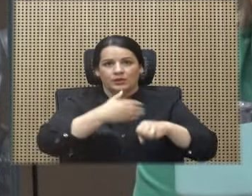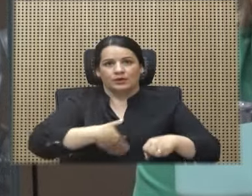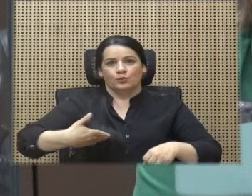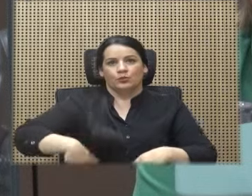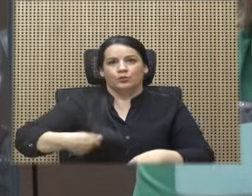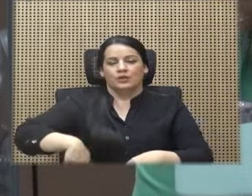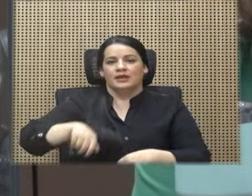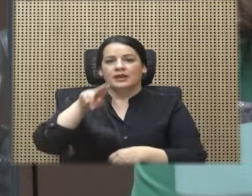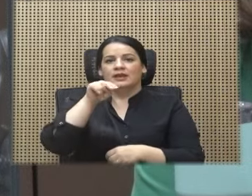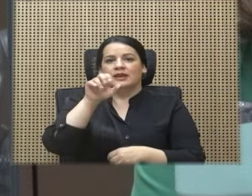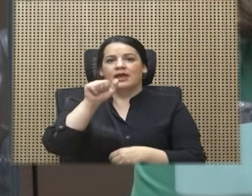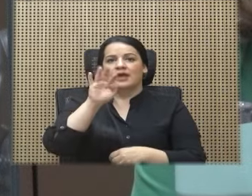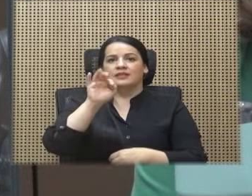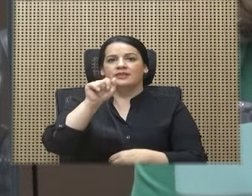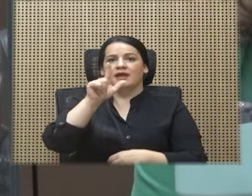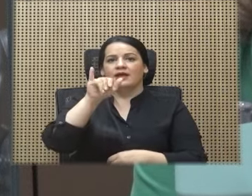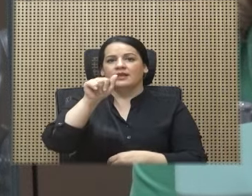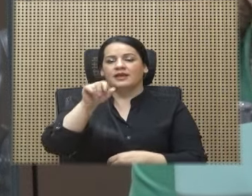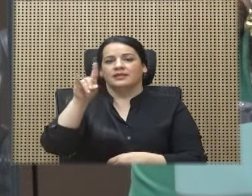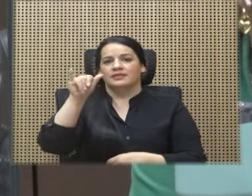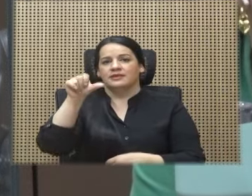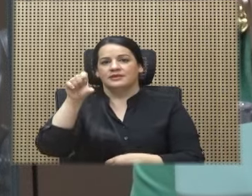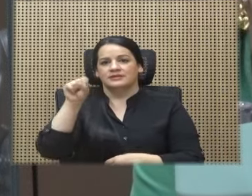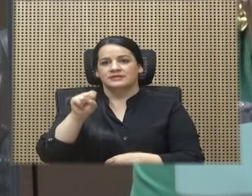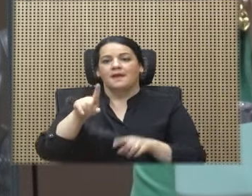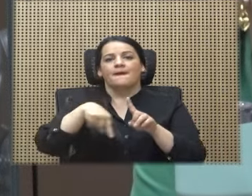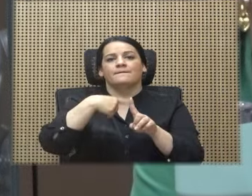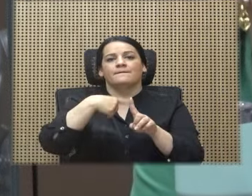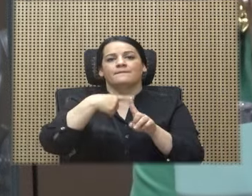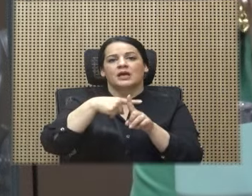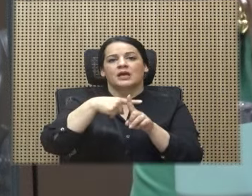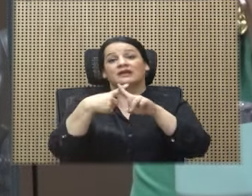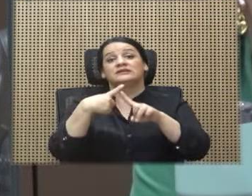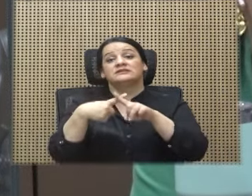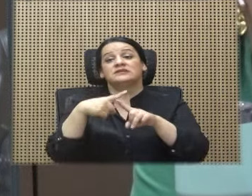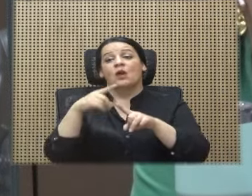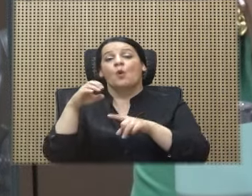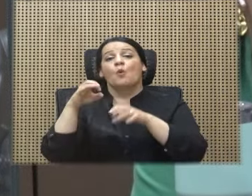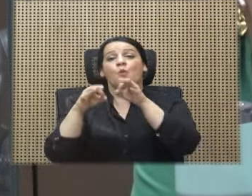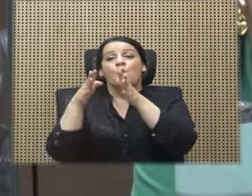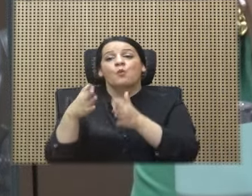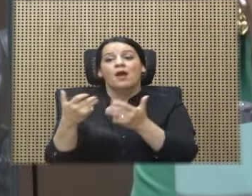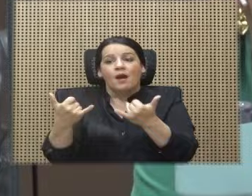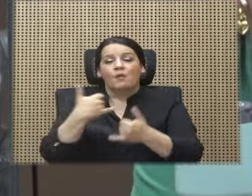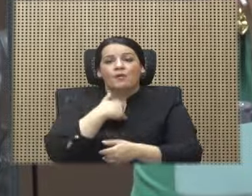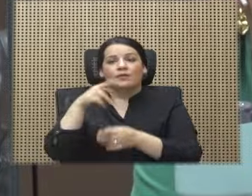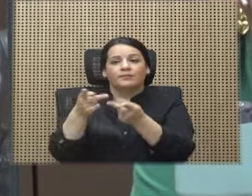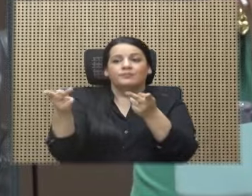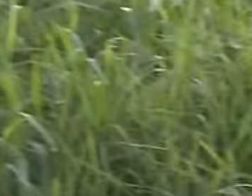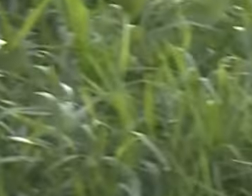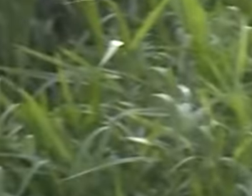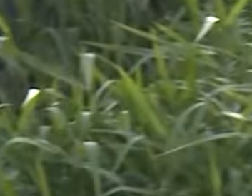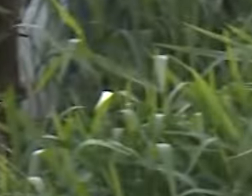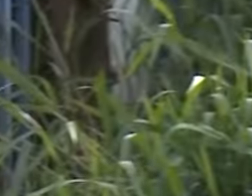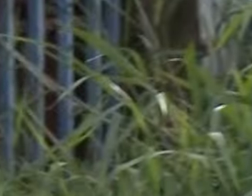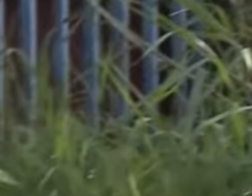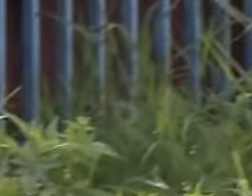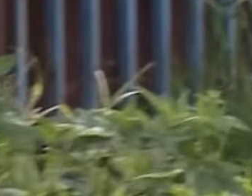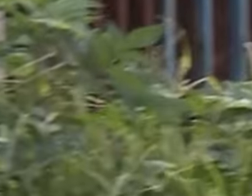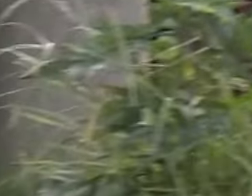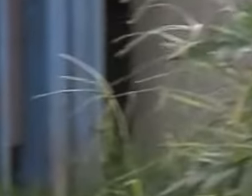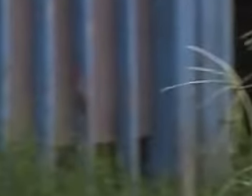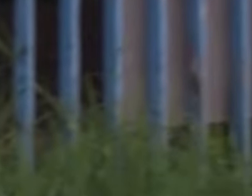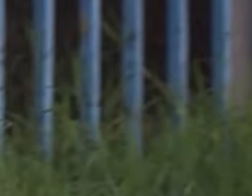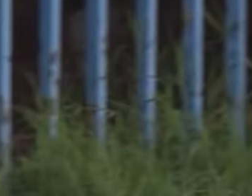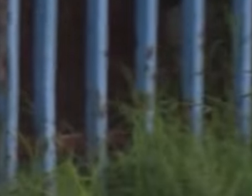doña Natalia Díaz y con un exjuez que ocupa ahora la posición de director del icd la propuesta de